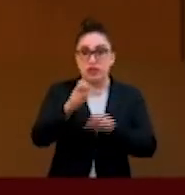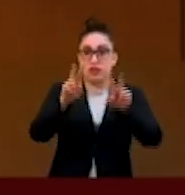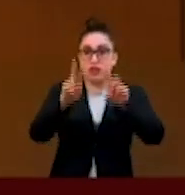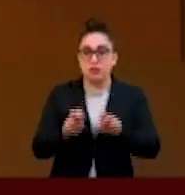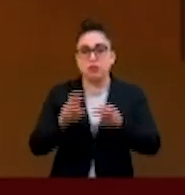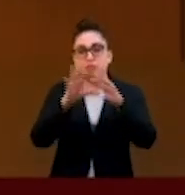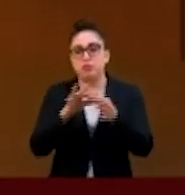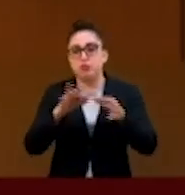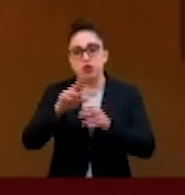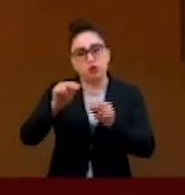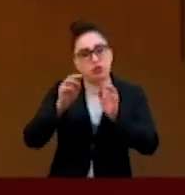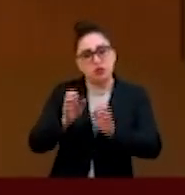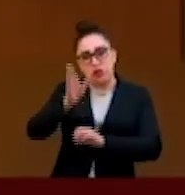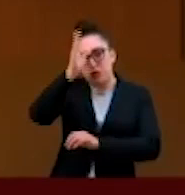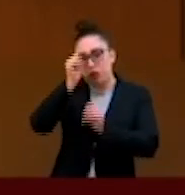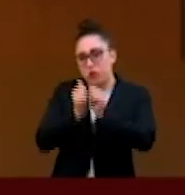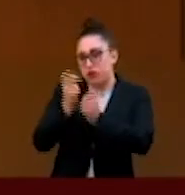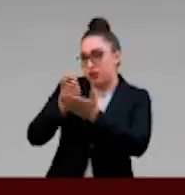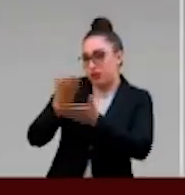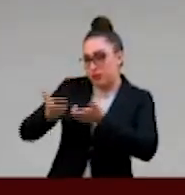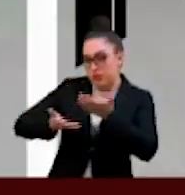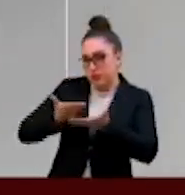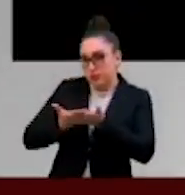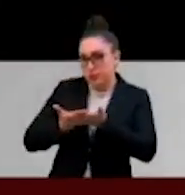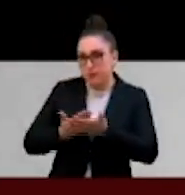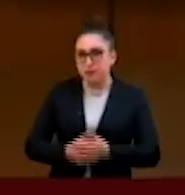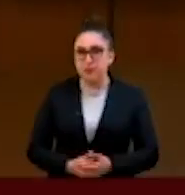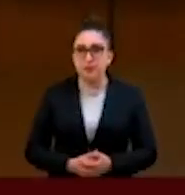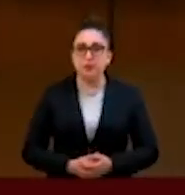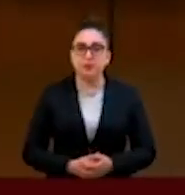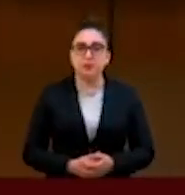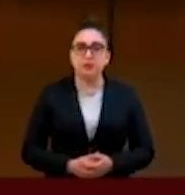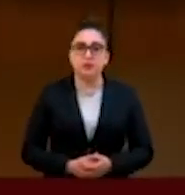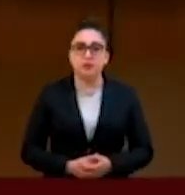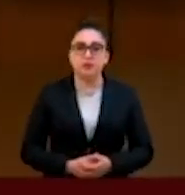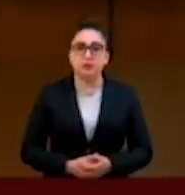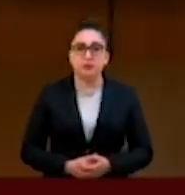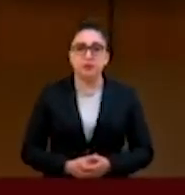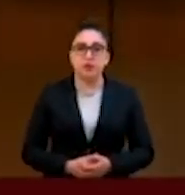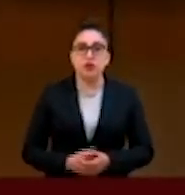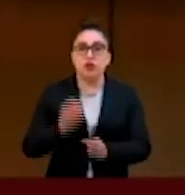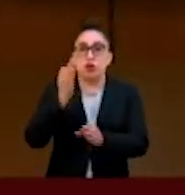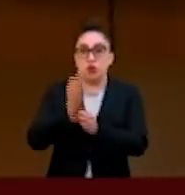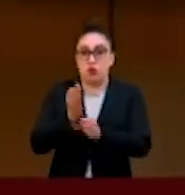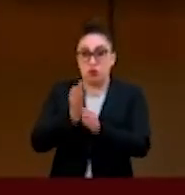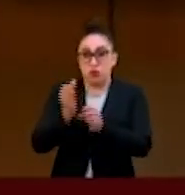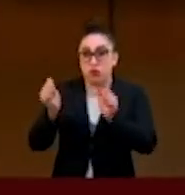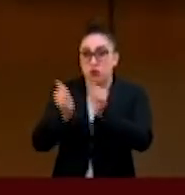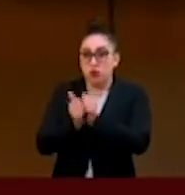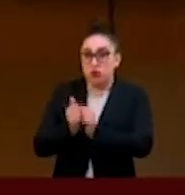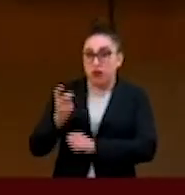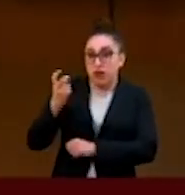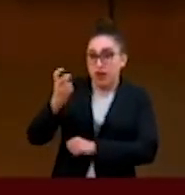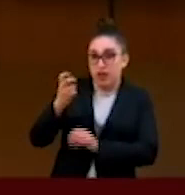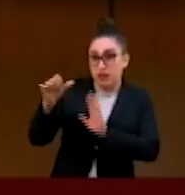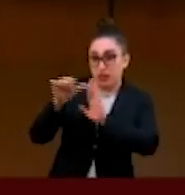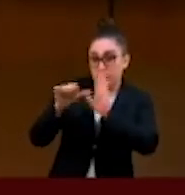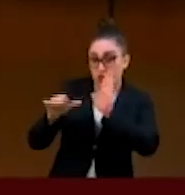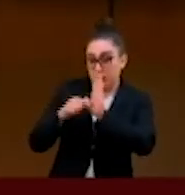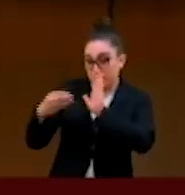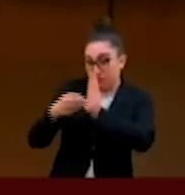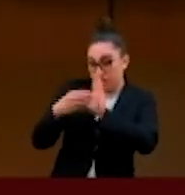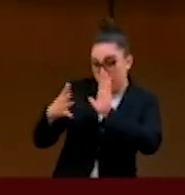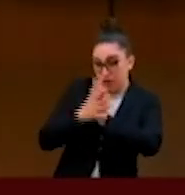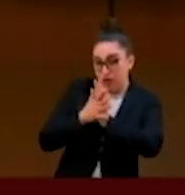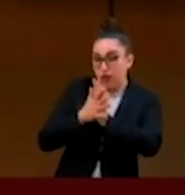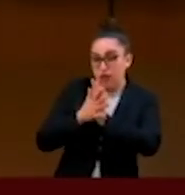rechazo a este proyecto y lo que pretenden con este artículo en